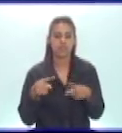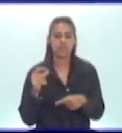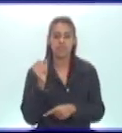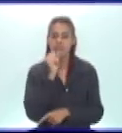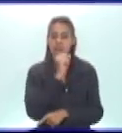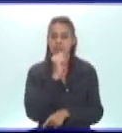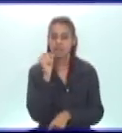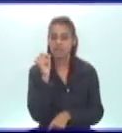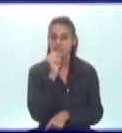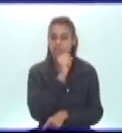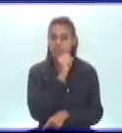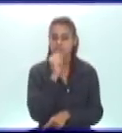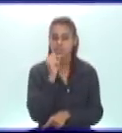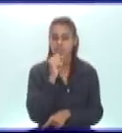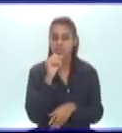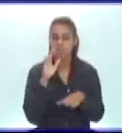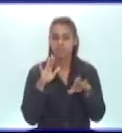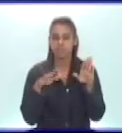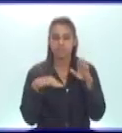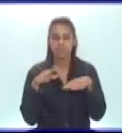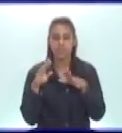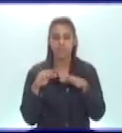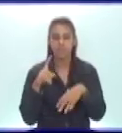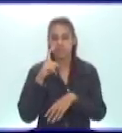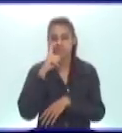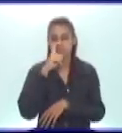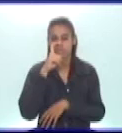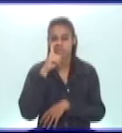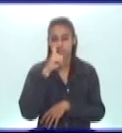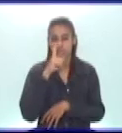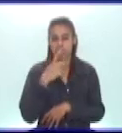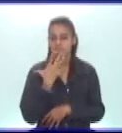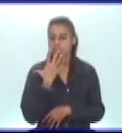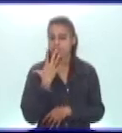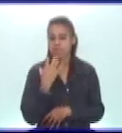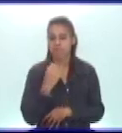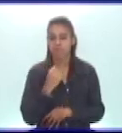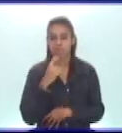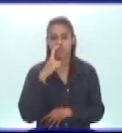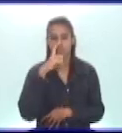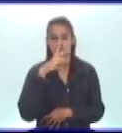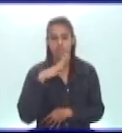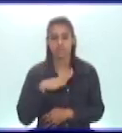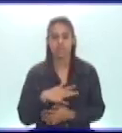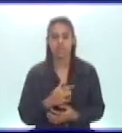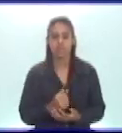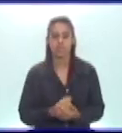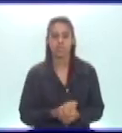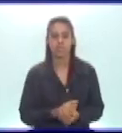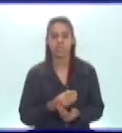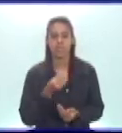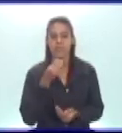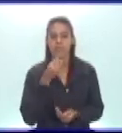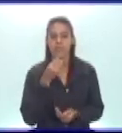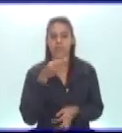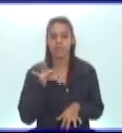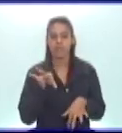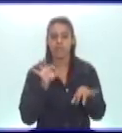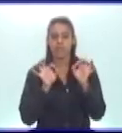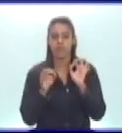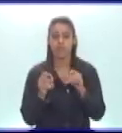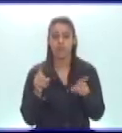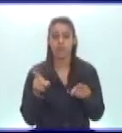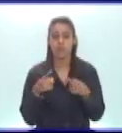infantiles, teniendo en cuenta las edades y las preferencias de los niños. porque el niño puede escoger la